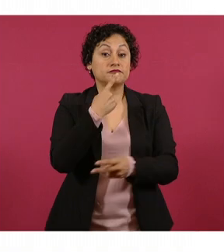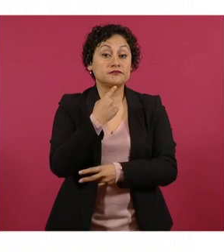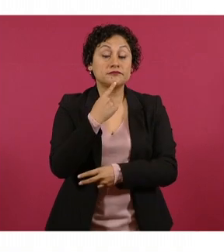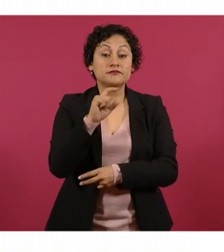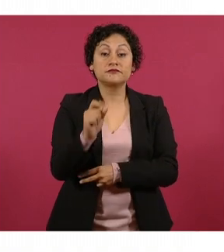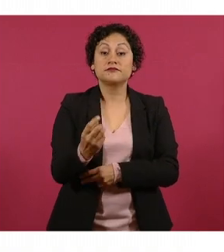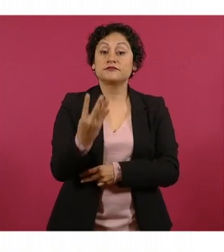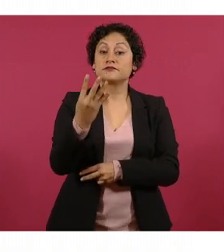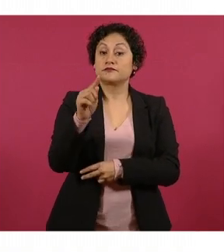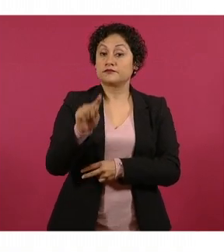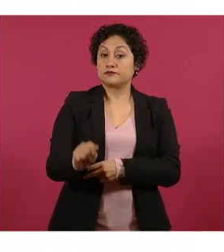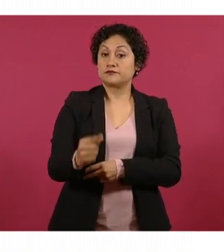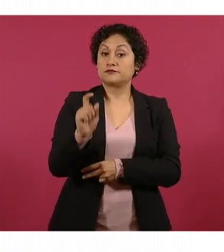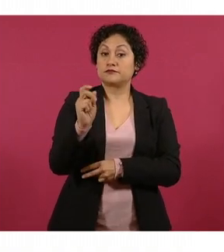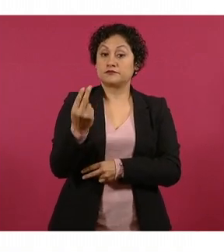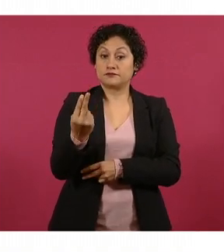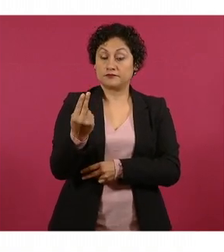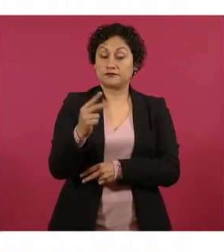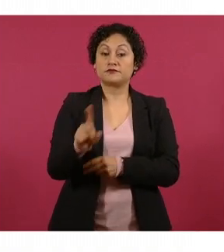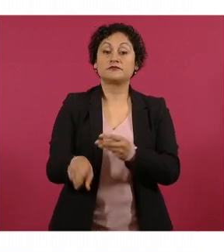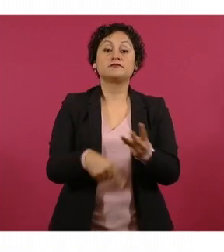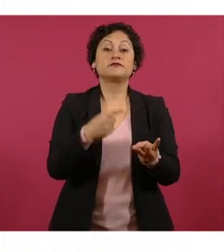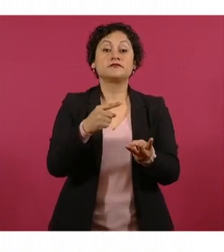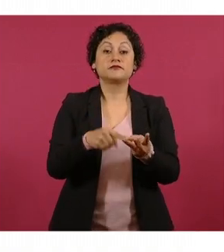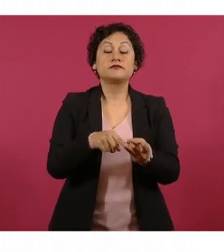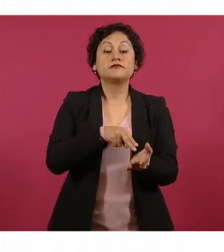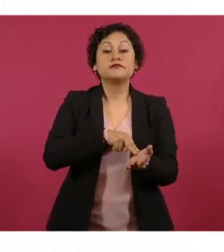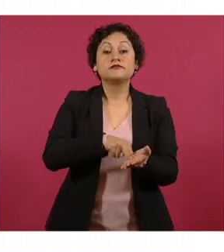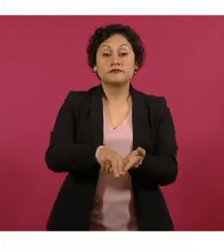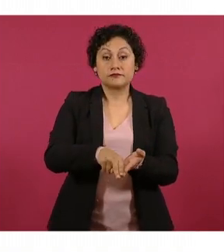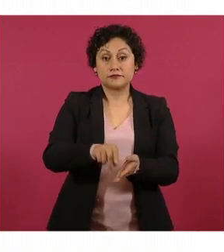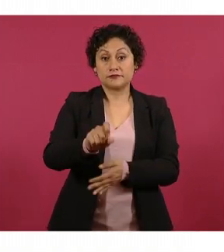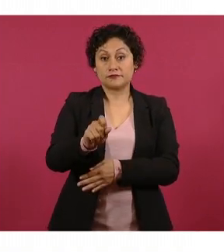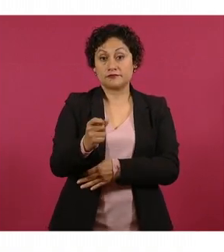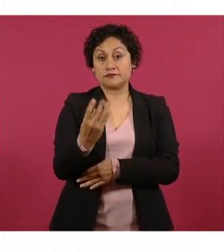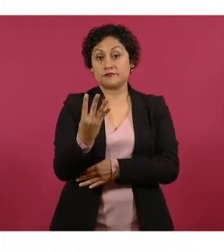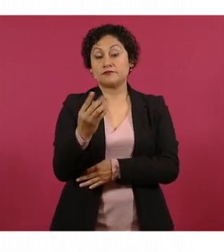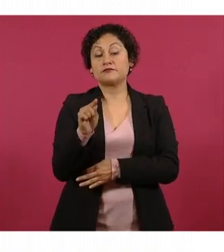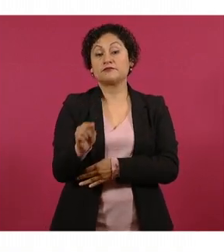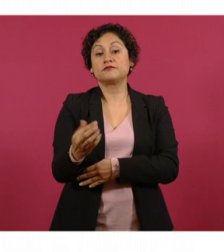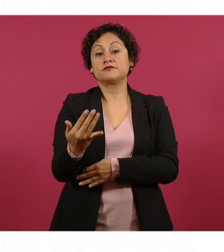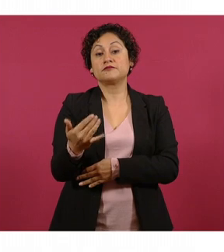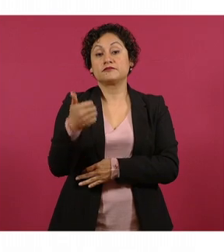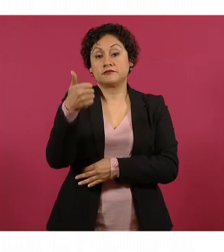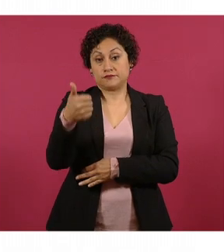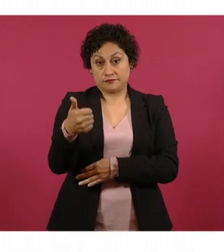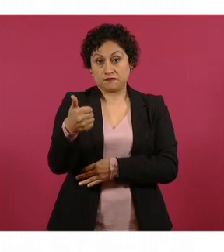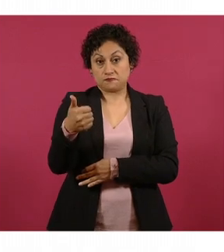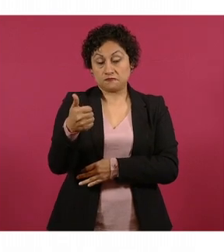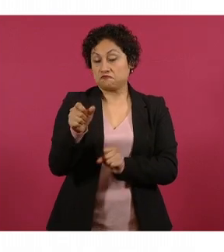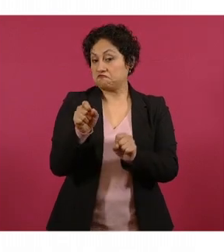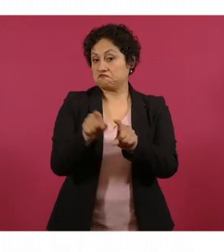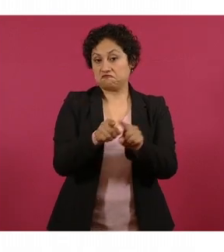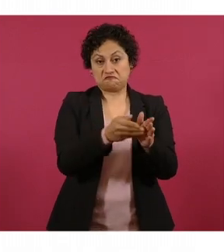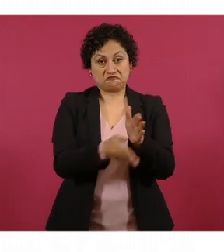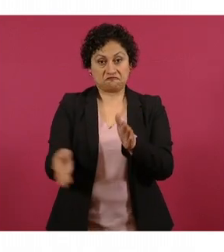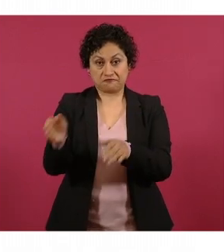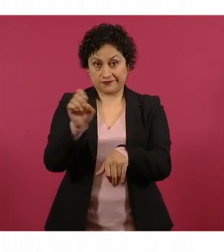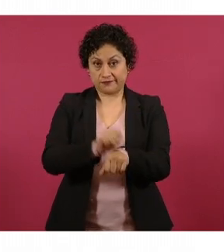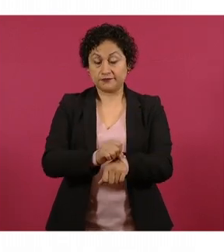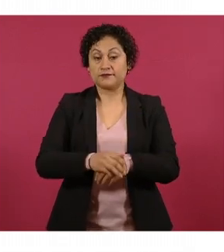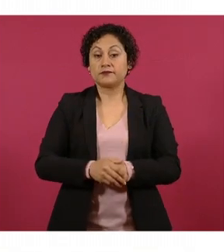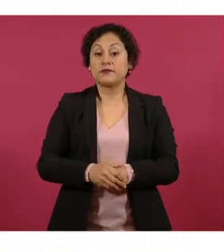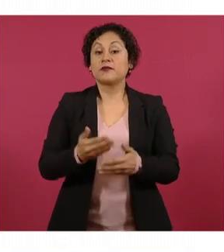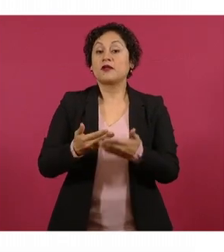24 pesos con 25 centavos y el diésel en 24 pesos con 56 centavos en esa misma fecha. Para esta